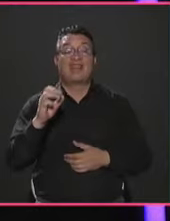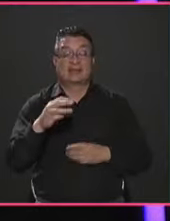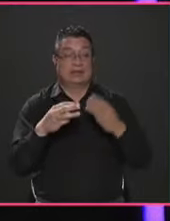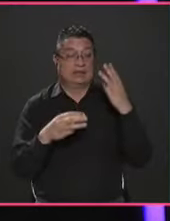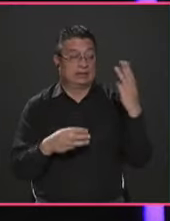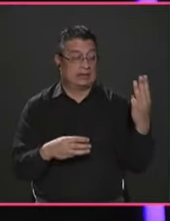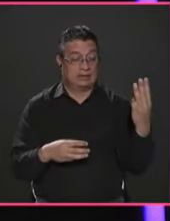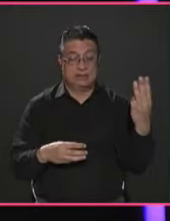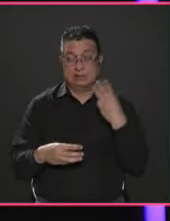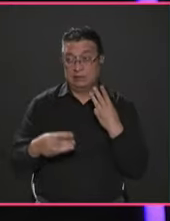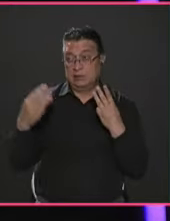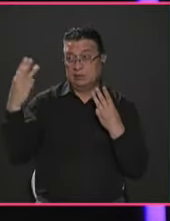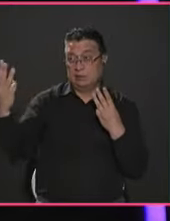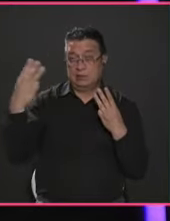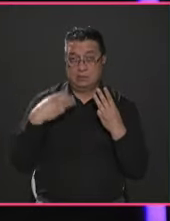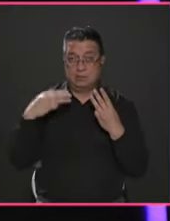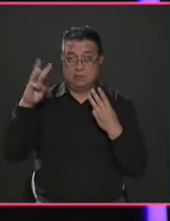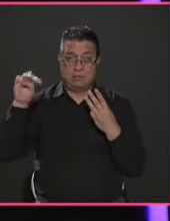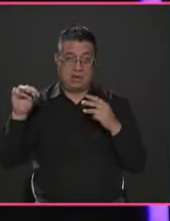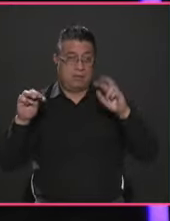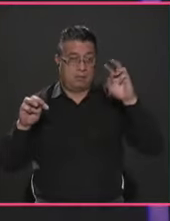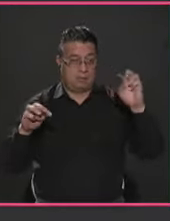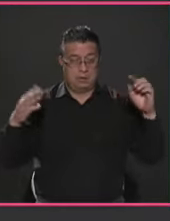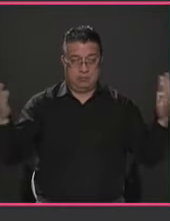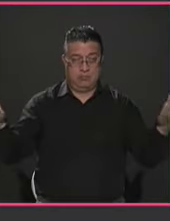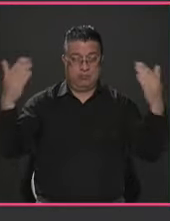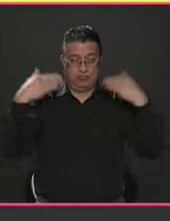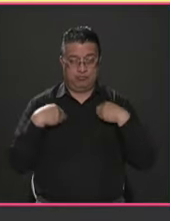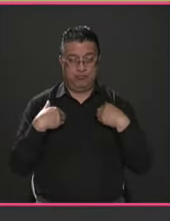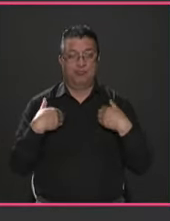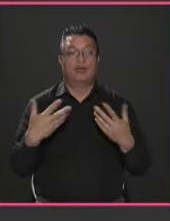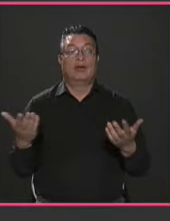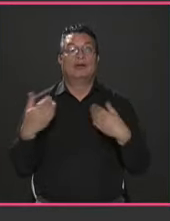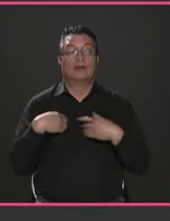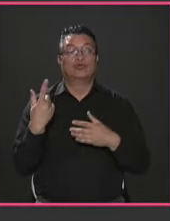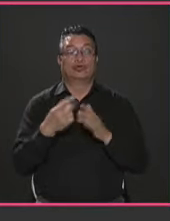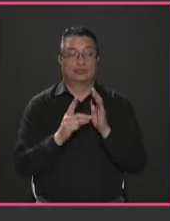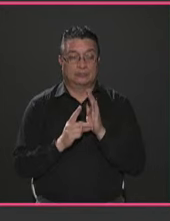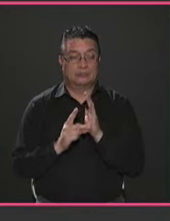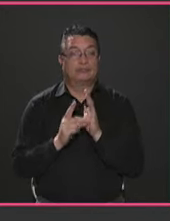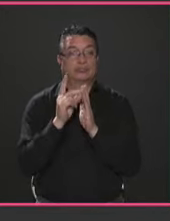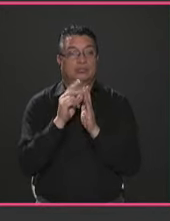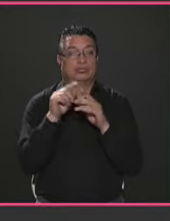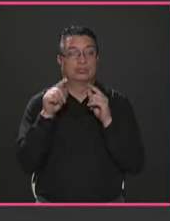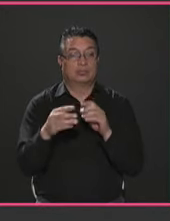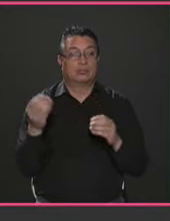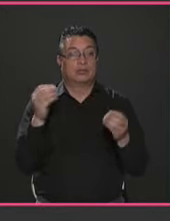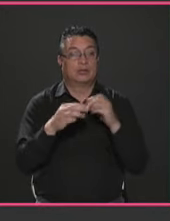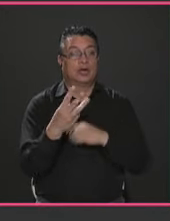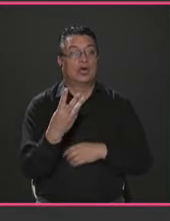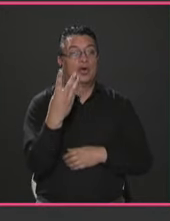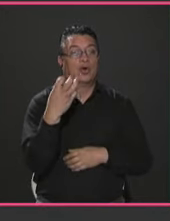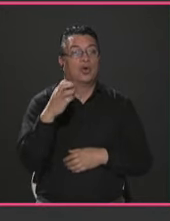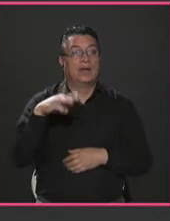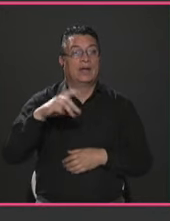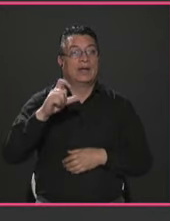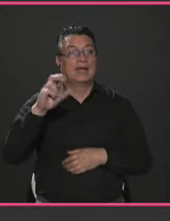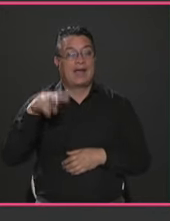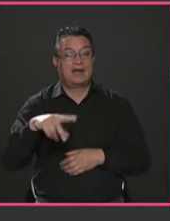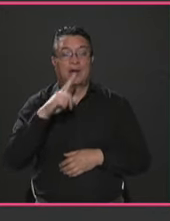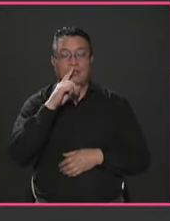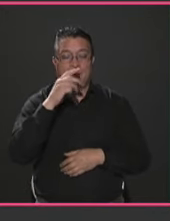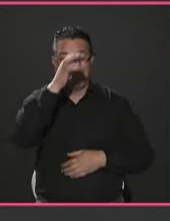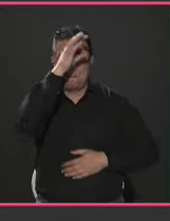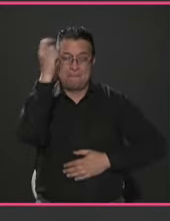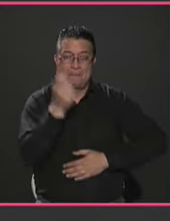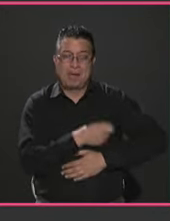materno más 3 gab de or paterno nosotros desarrollamos un algoritmo que se llama wian que map